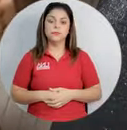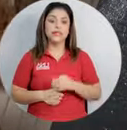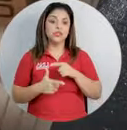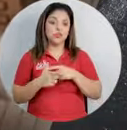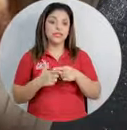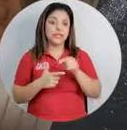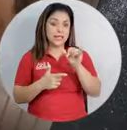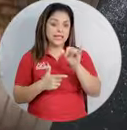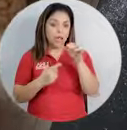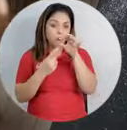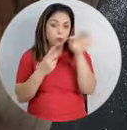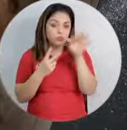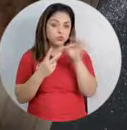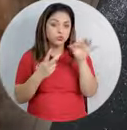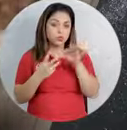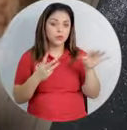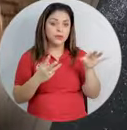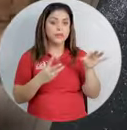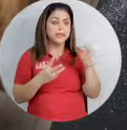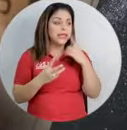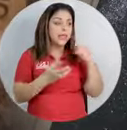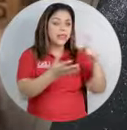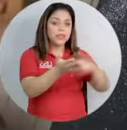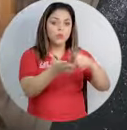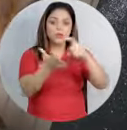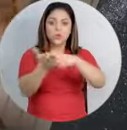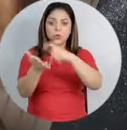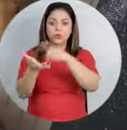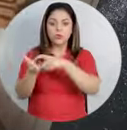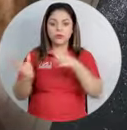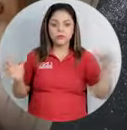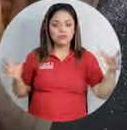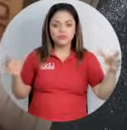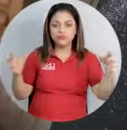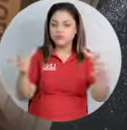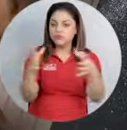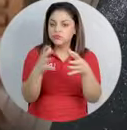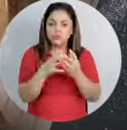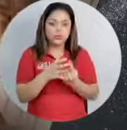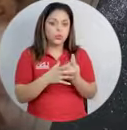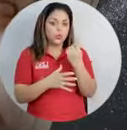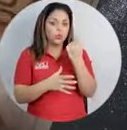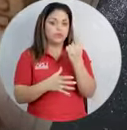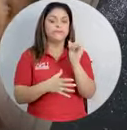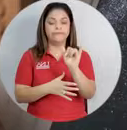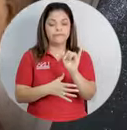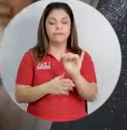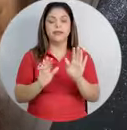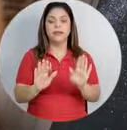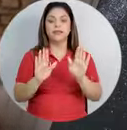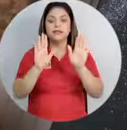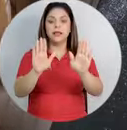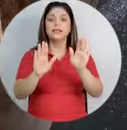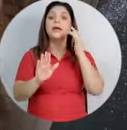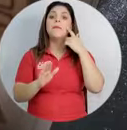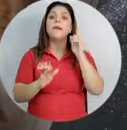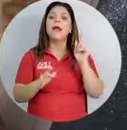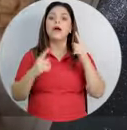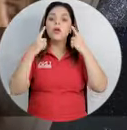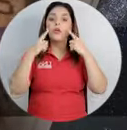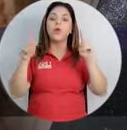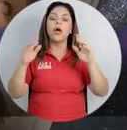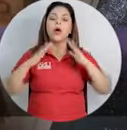crédito. Esta opción que pone don Leiner de hacer una refundición de deudas es excelente. ¿Por qué? Porque con eso lo que se